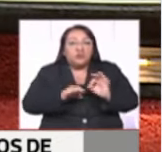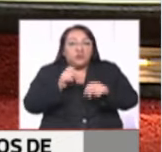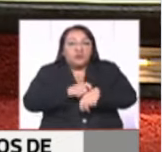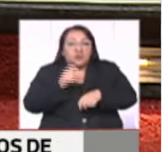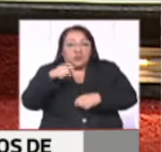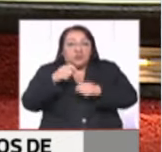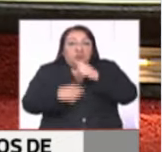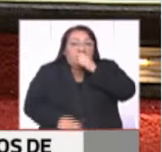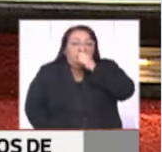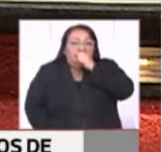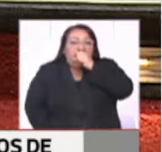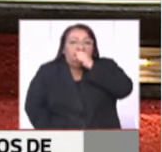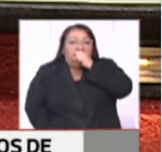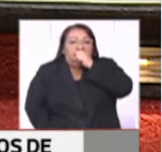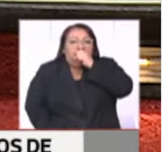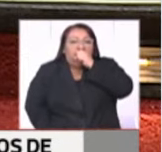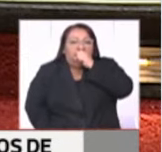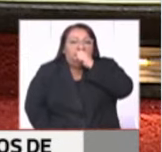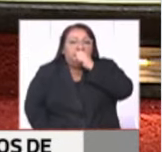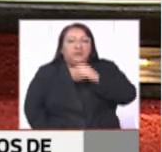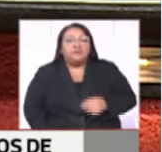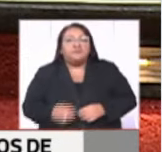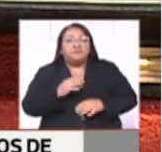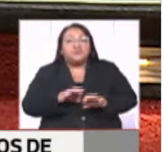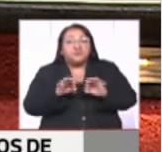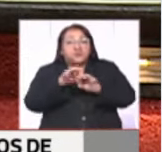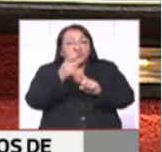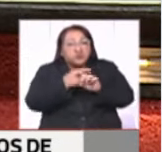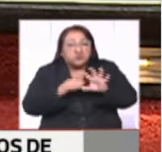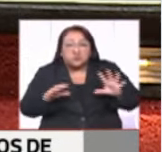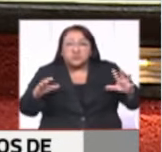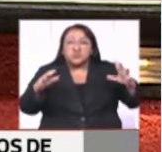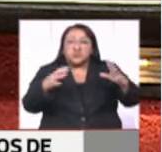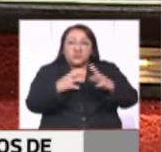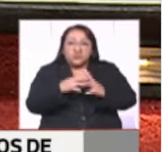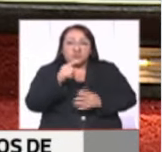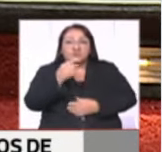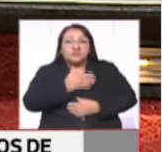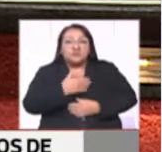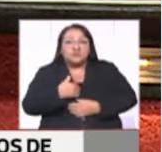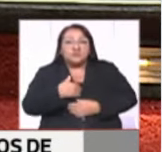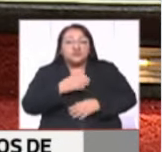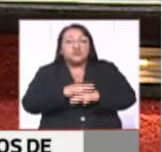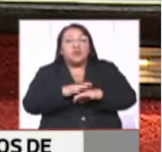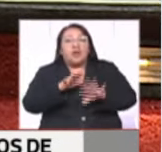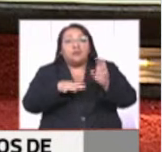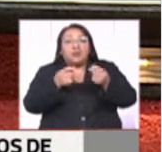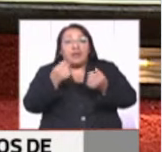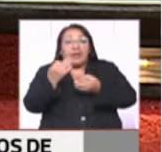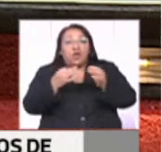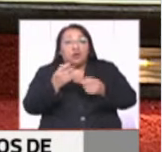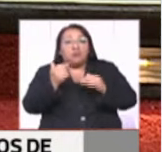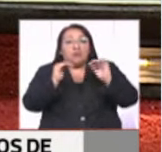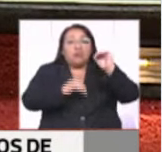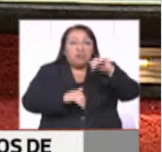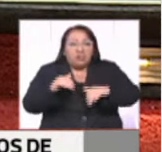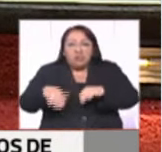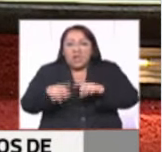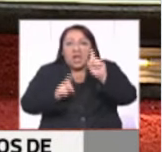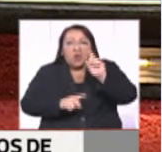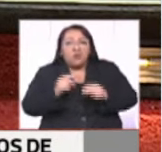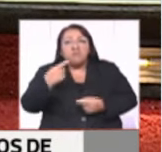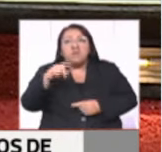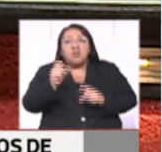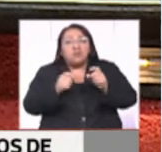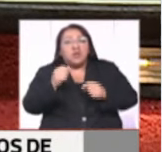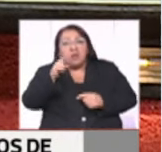de necesidad. Se suma a todo esto, señor presidente, la recesión económica que viven hoy en día los miles